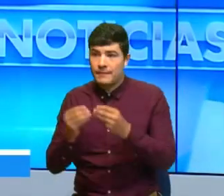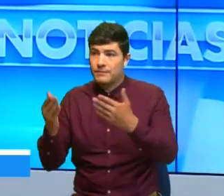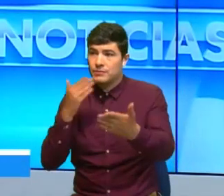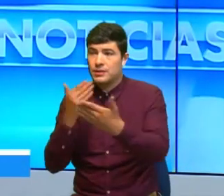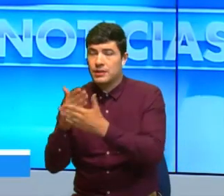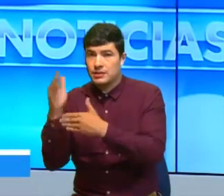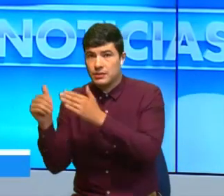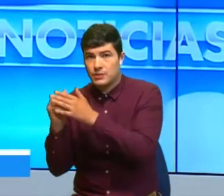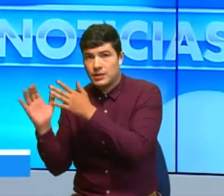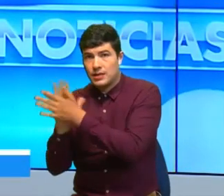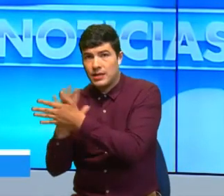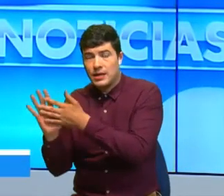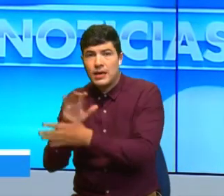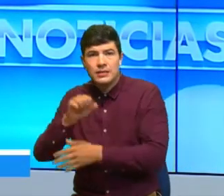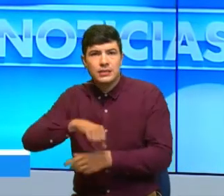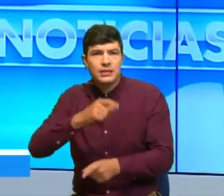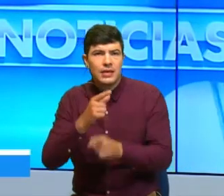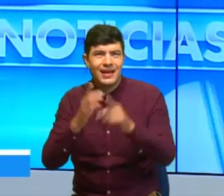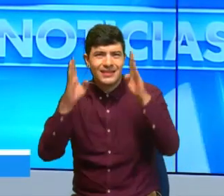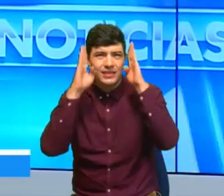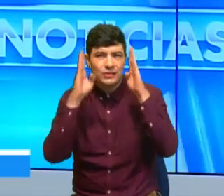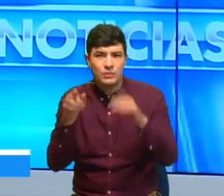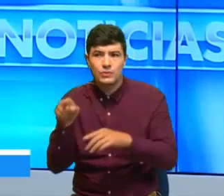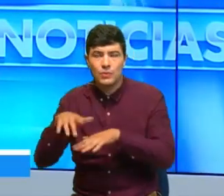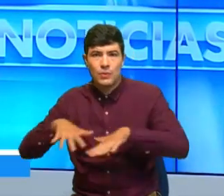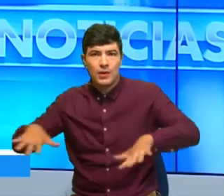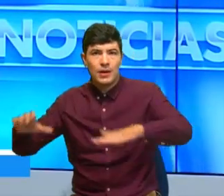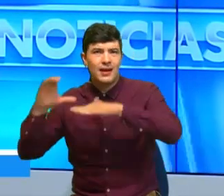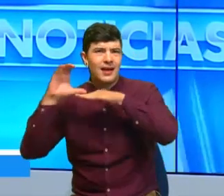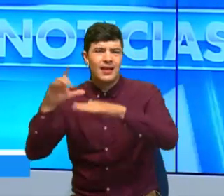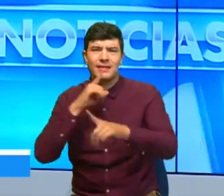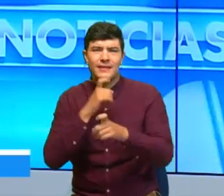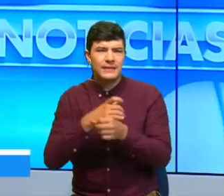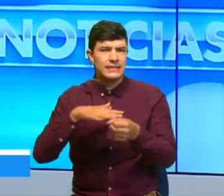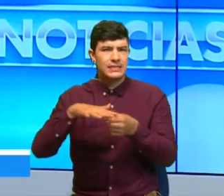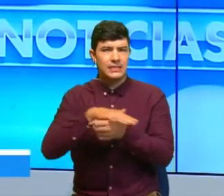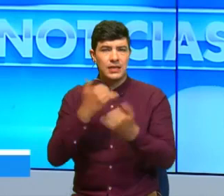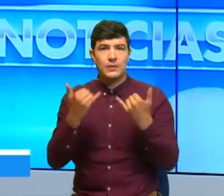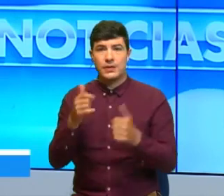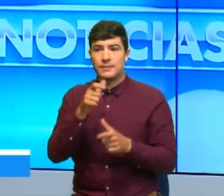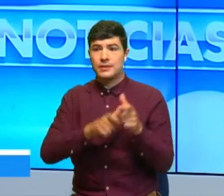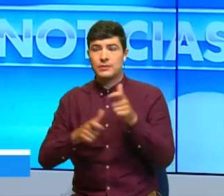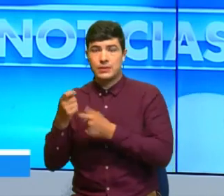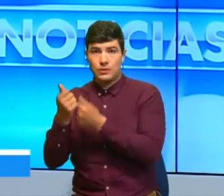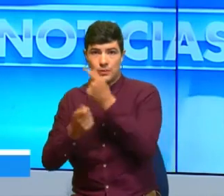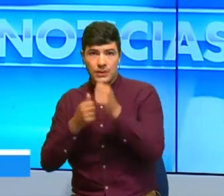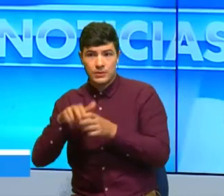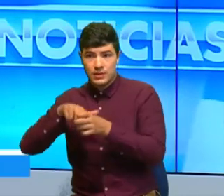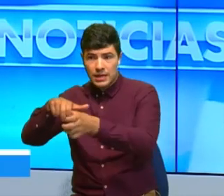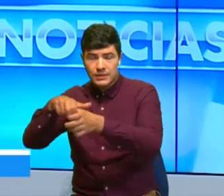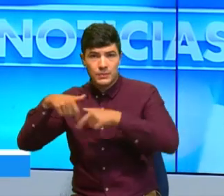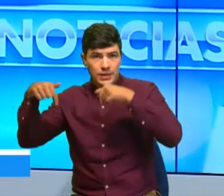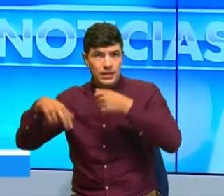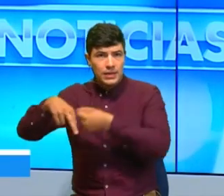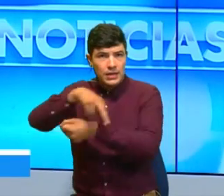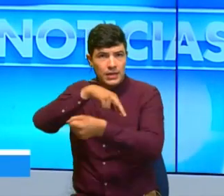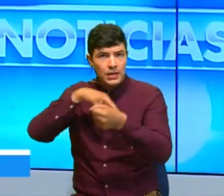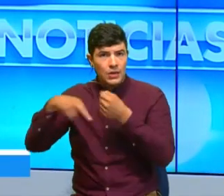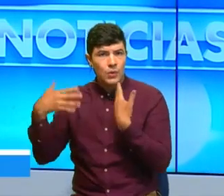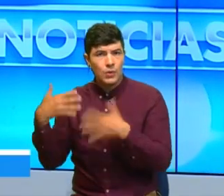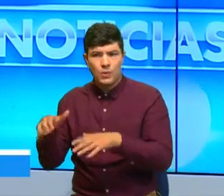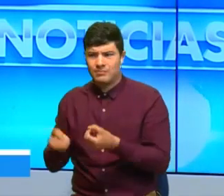atención en la zona del catatumbo la atención se agudiza ahora al parecer comerciantes y transportadores de la región estarían recibiendo